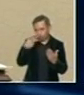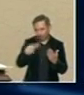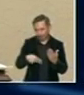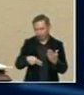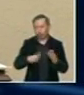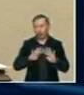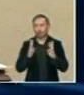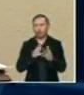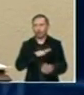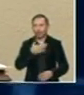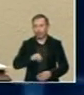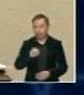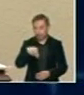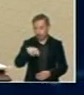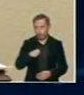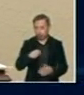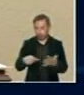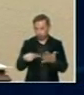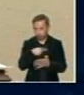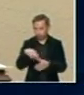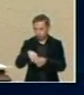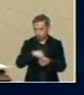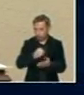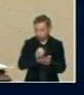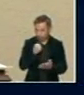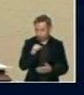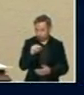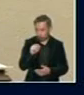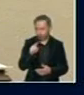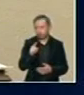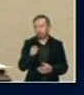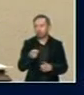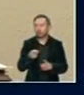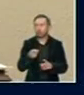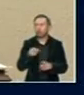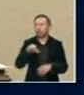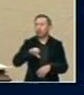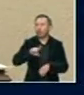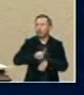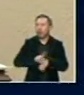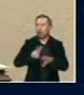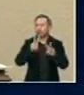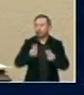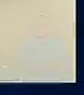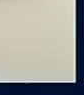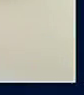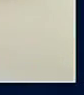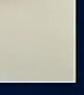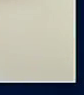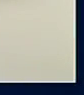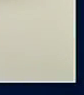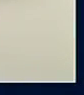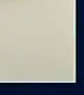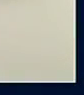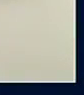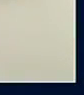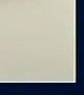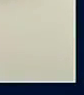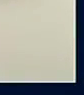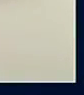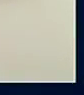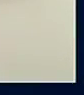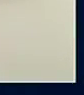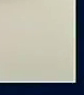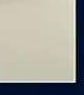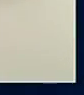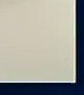que ya empiezo a prepararme para el domingo 6 de junio, estar contigo comentando con todos nuestros amigos los incidentes de la organización de la jornada